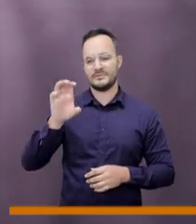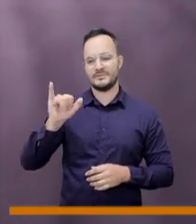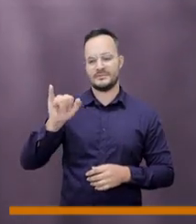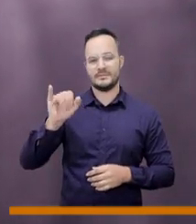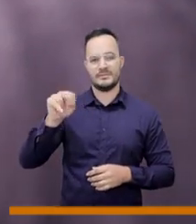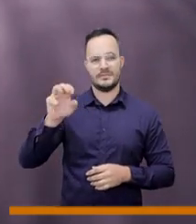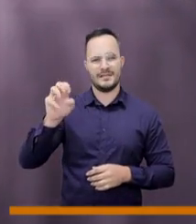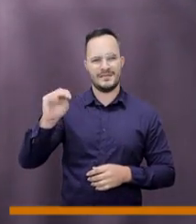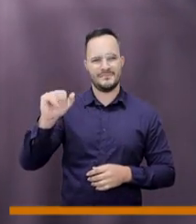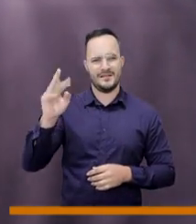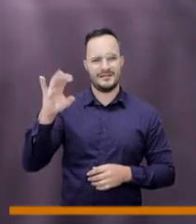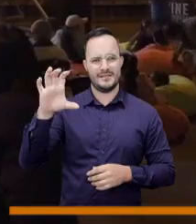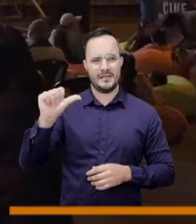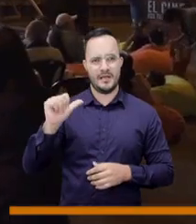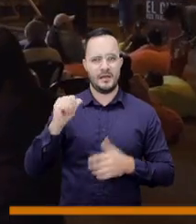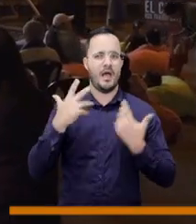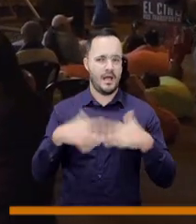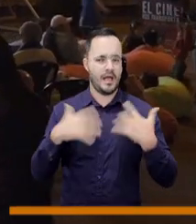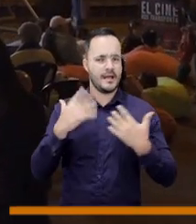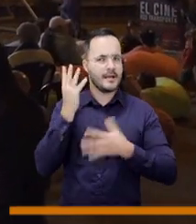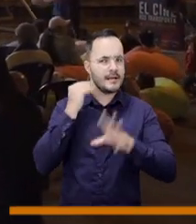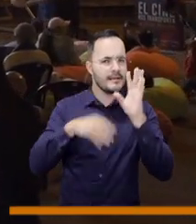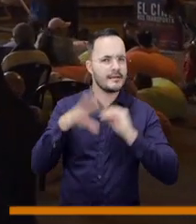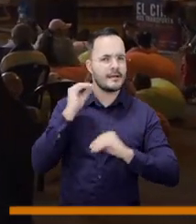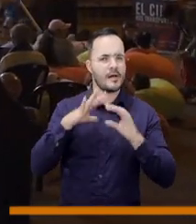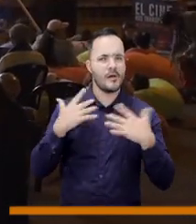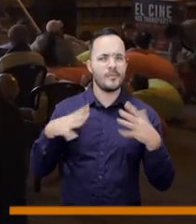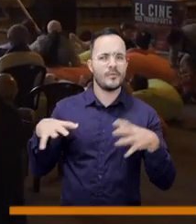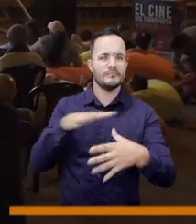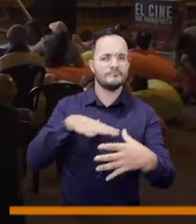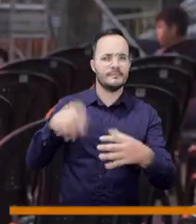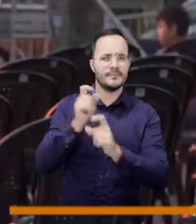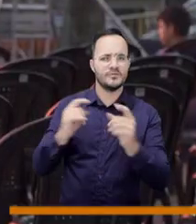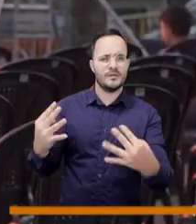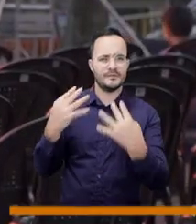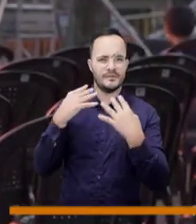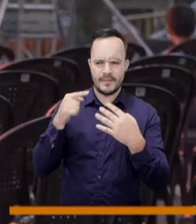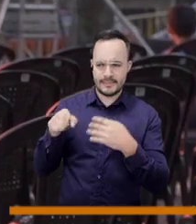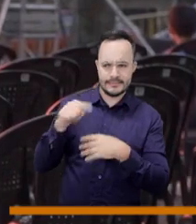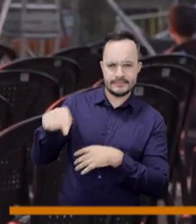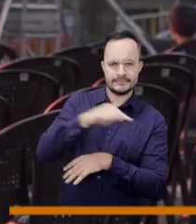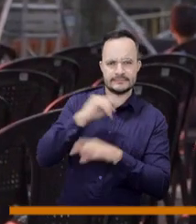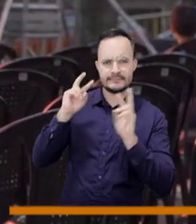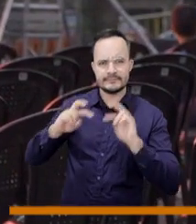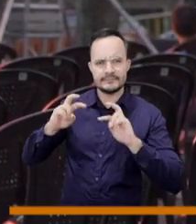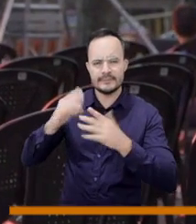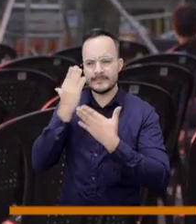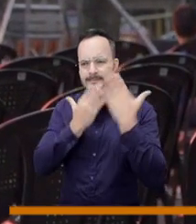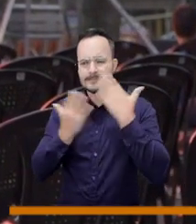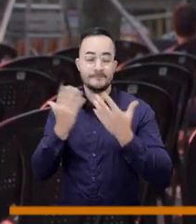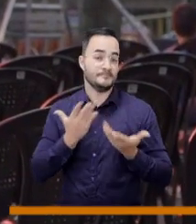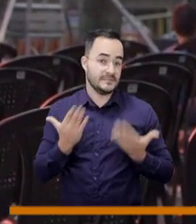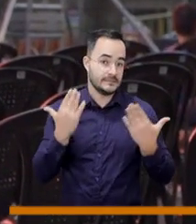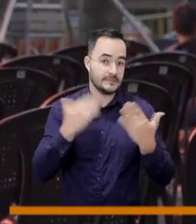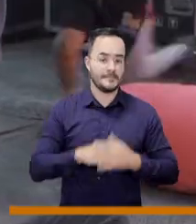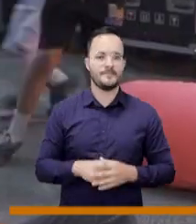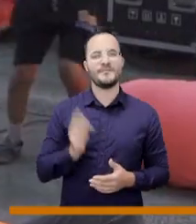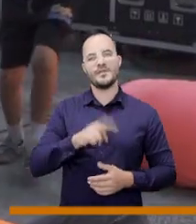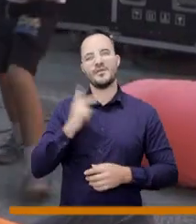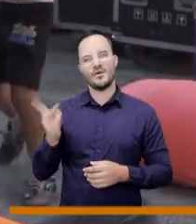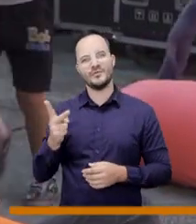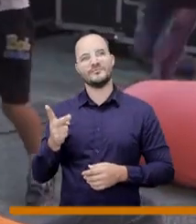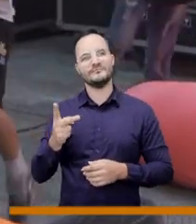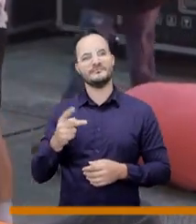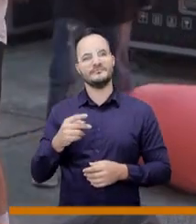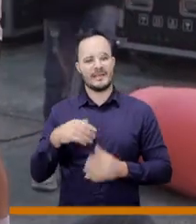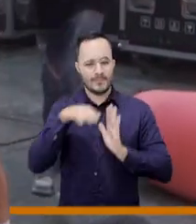que es la formación de públicos y cuidar todo ese patrimonio fílmico que tenemos. Y la comisión fílmica, como les decía ahorita, que es la